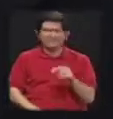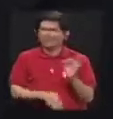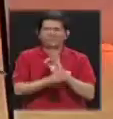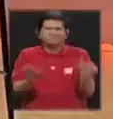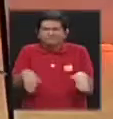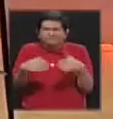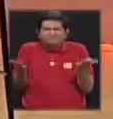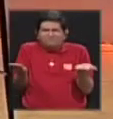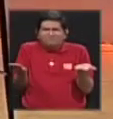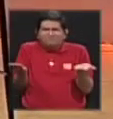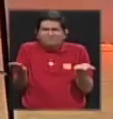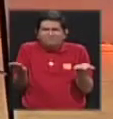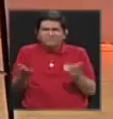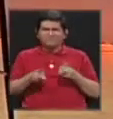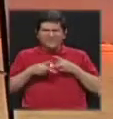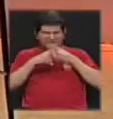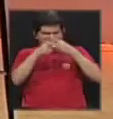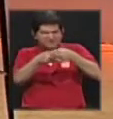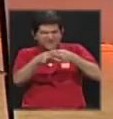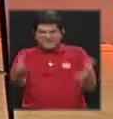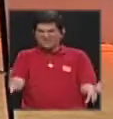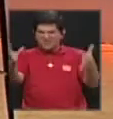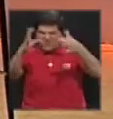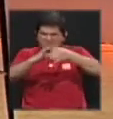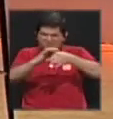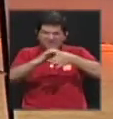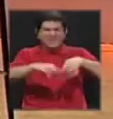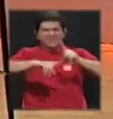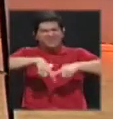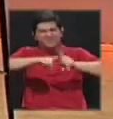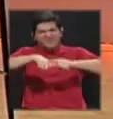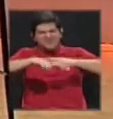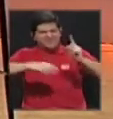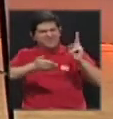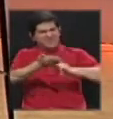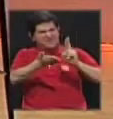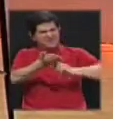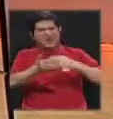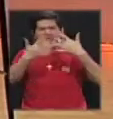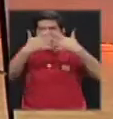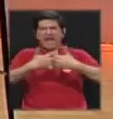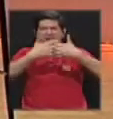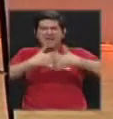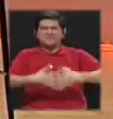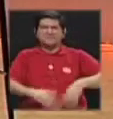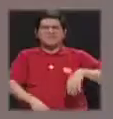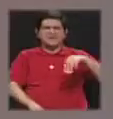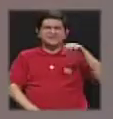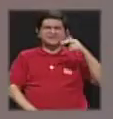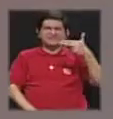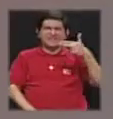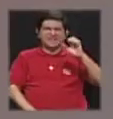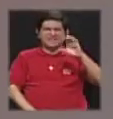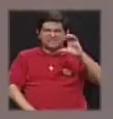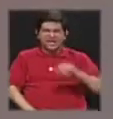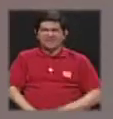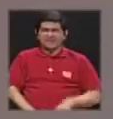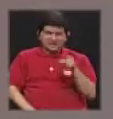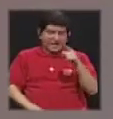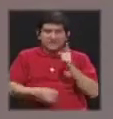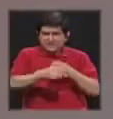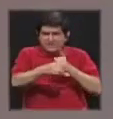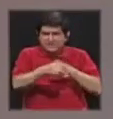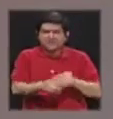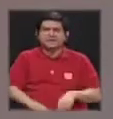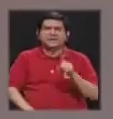Porque el préstamo está ligado y condicionado a que se contrate a la empresa china. Hay un convenio de